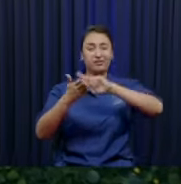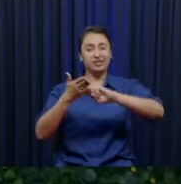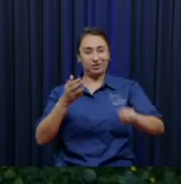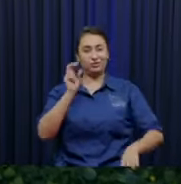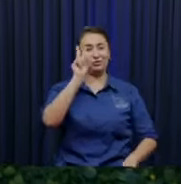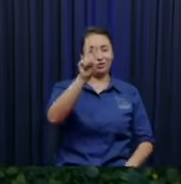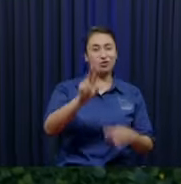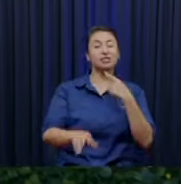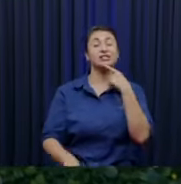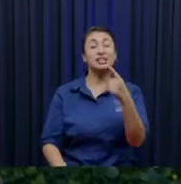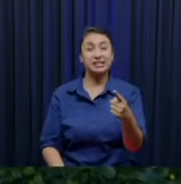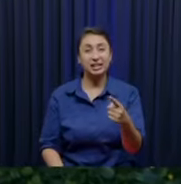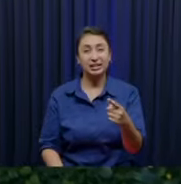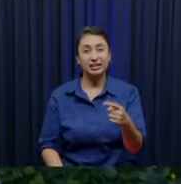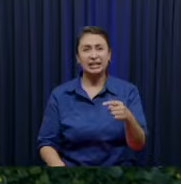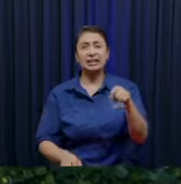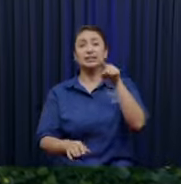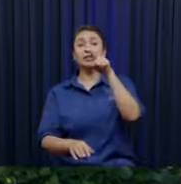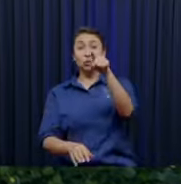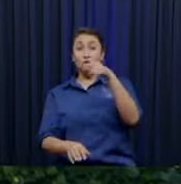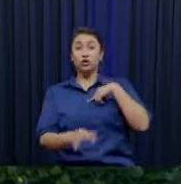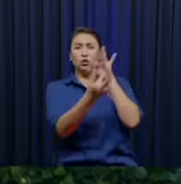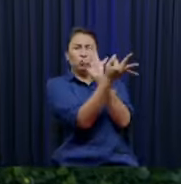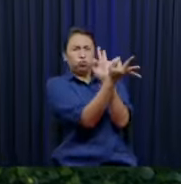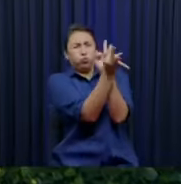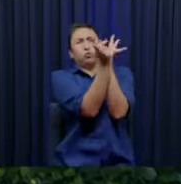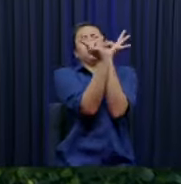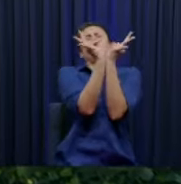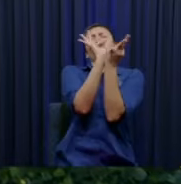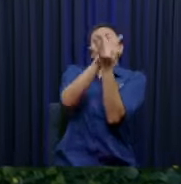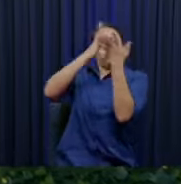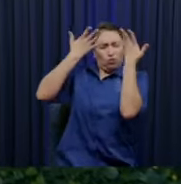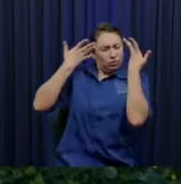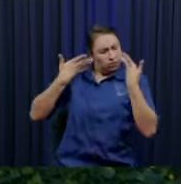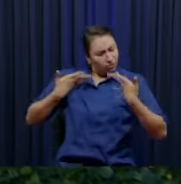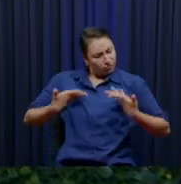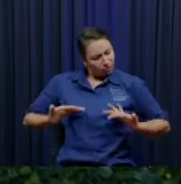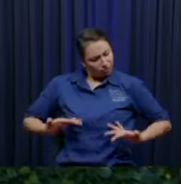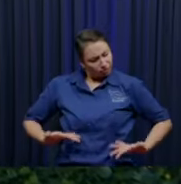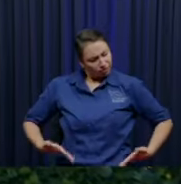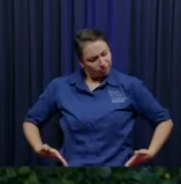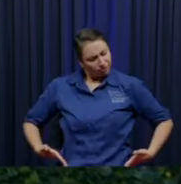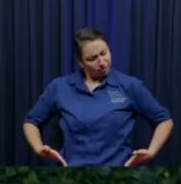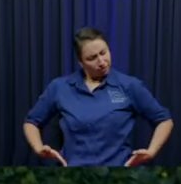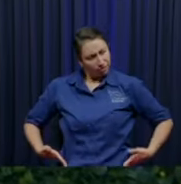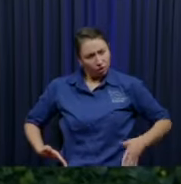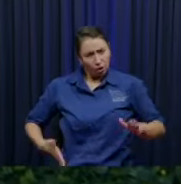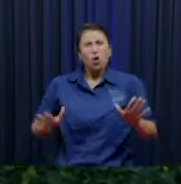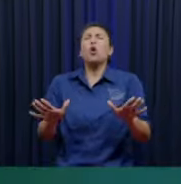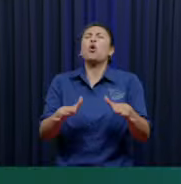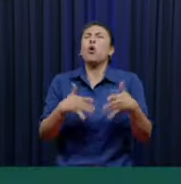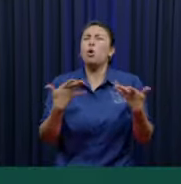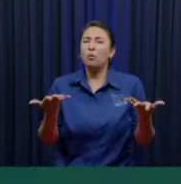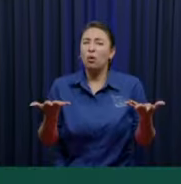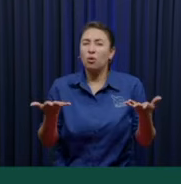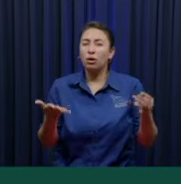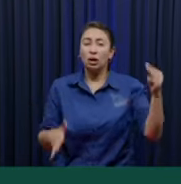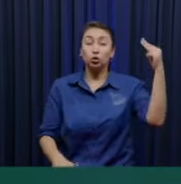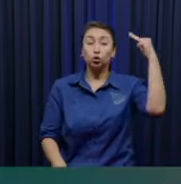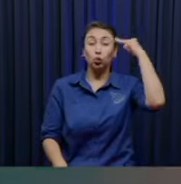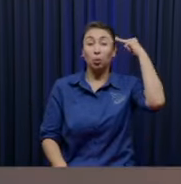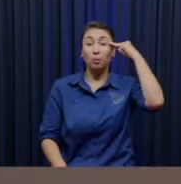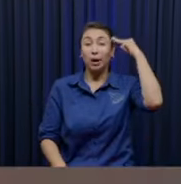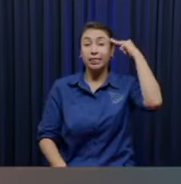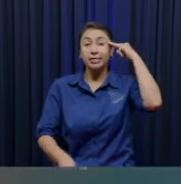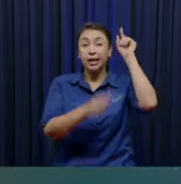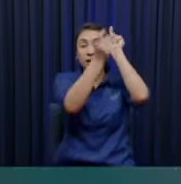sino sed transfigurados, sed transformados por la renovación de la mente, para que discernáis cuál